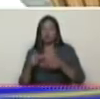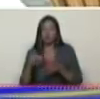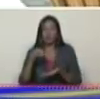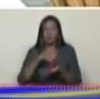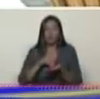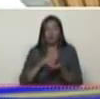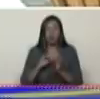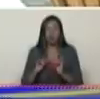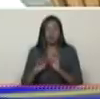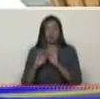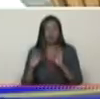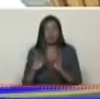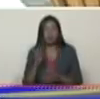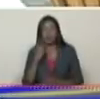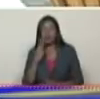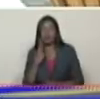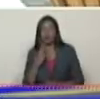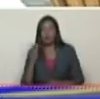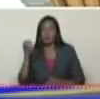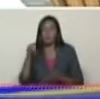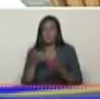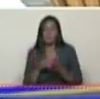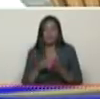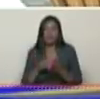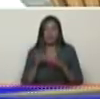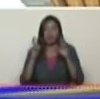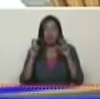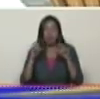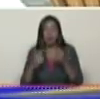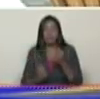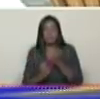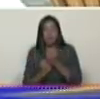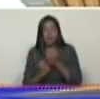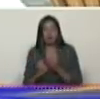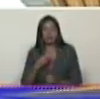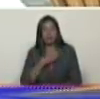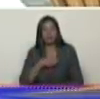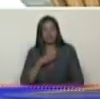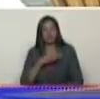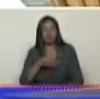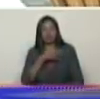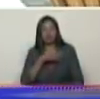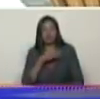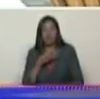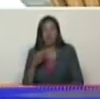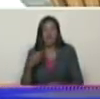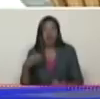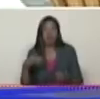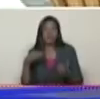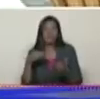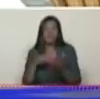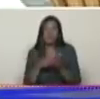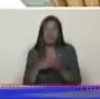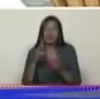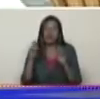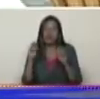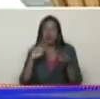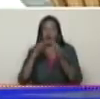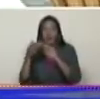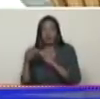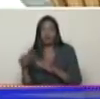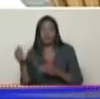instalación de por lo menos 1000 nuevas bases de misiones socialistas en 1000 nuevas comunidades. Por lo